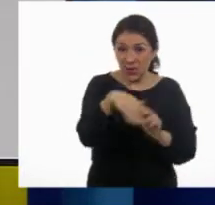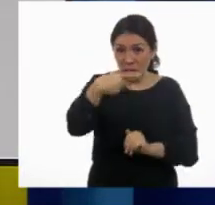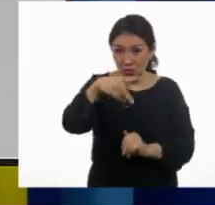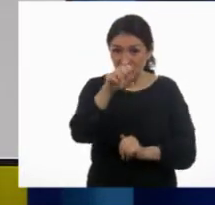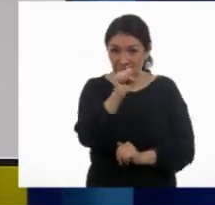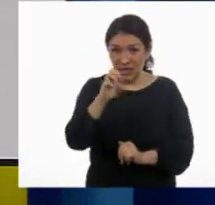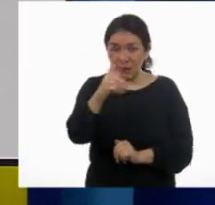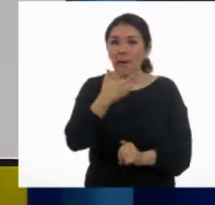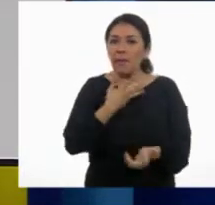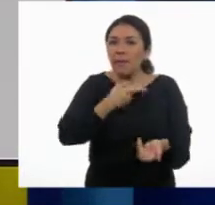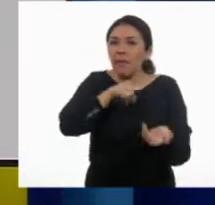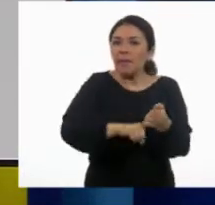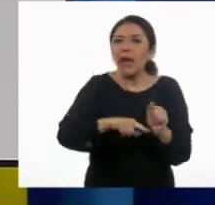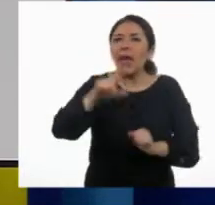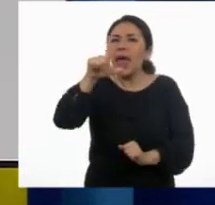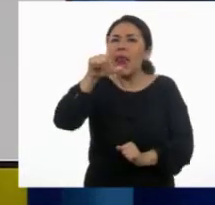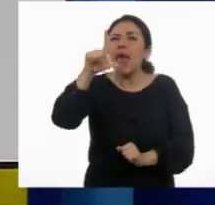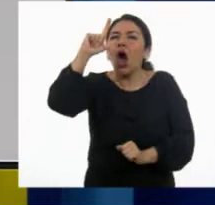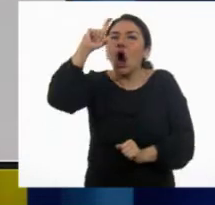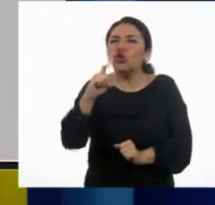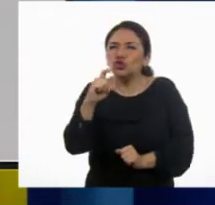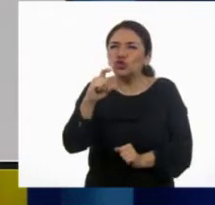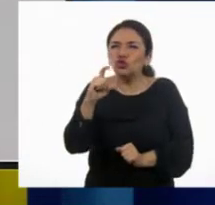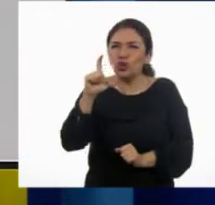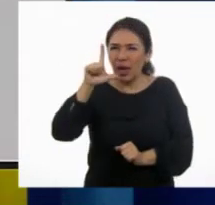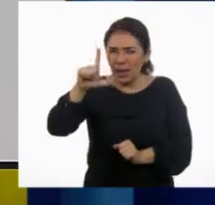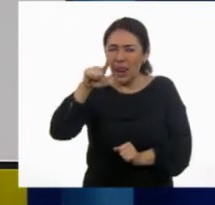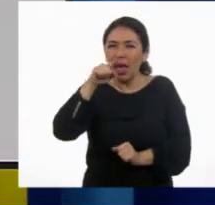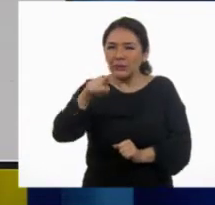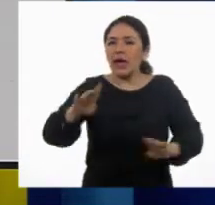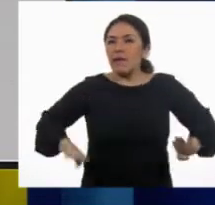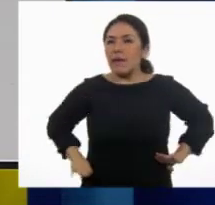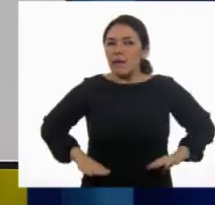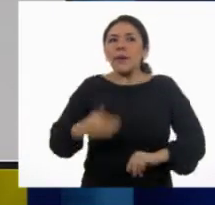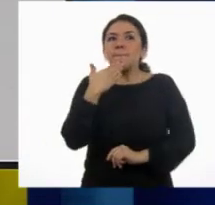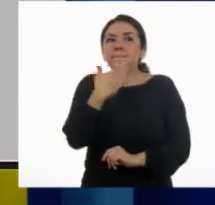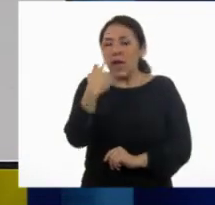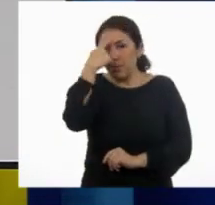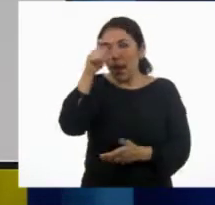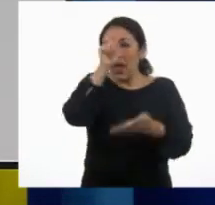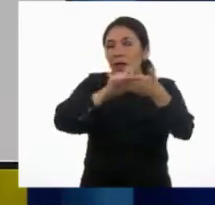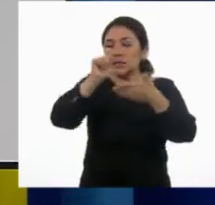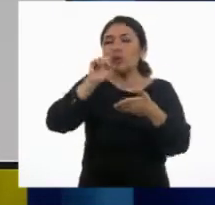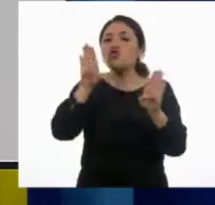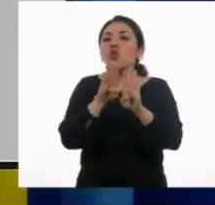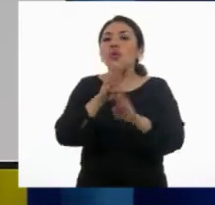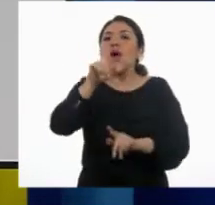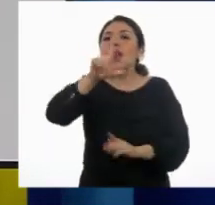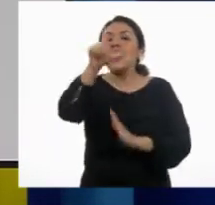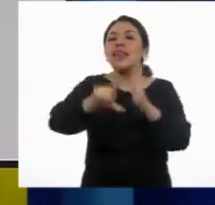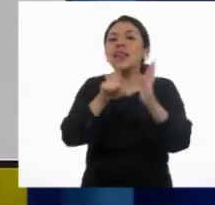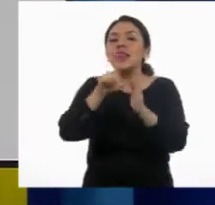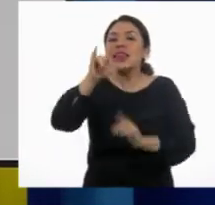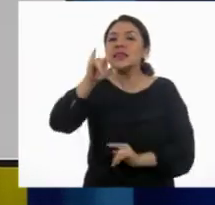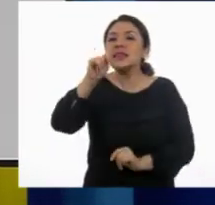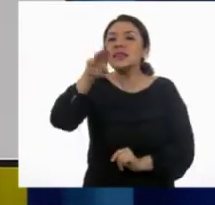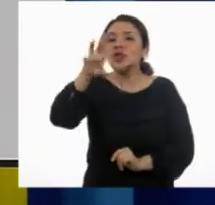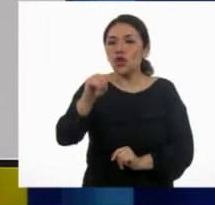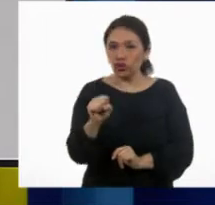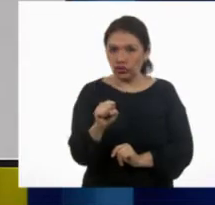texto nos marca la L minúscula. Esa es la manera correcta de escribir la unidad